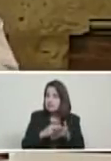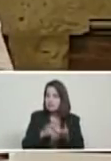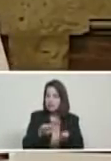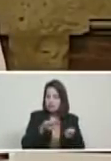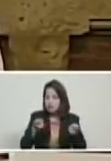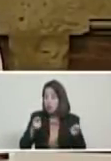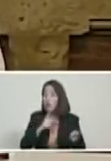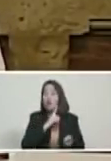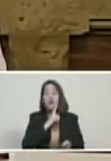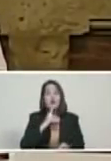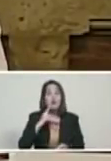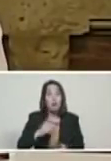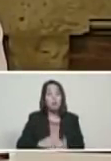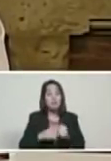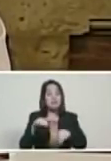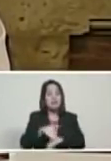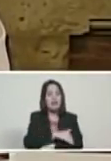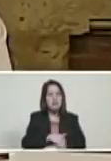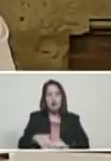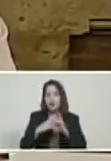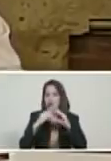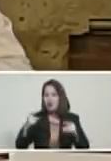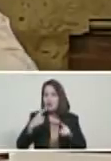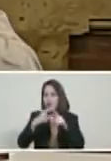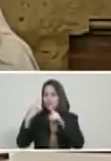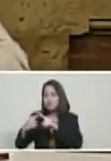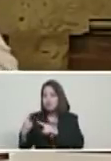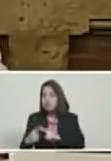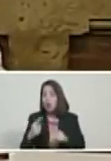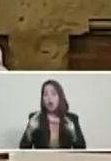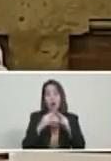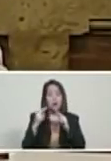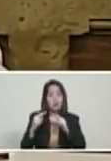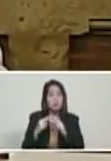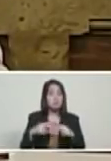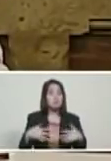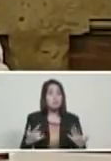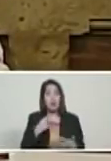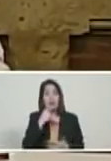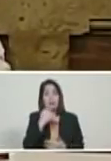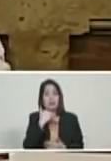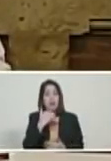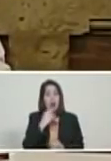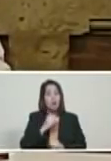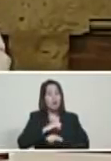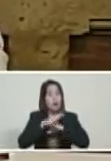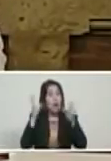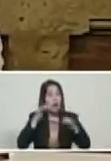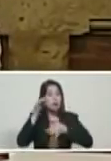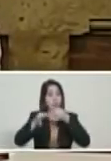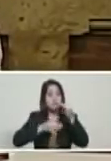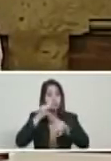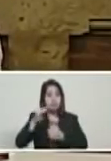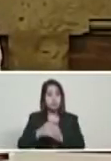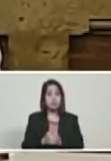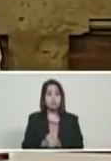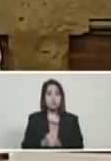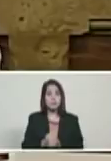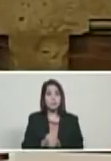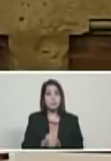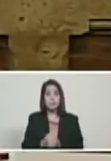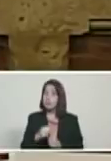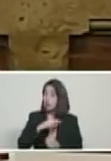con nombre y apellido y dirección, para decirlo de alguna manera, compañero. Y vamos